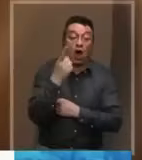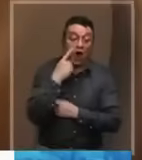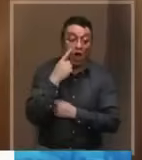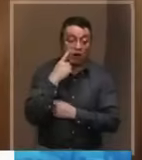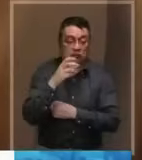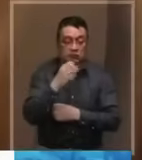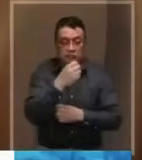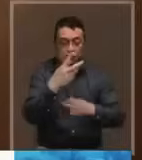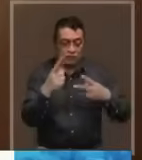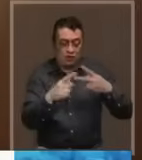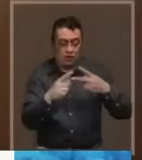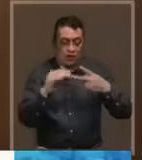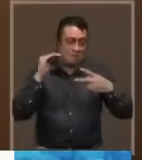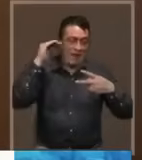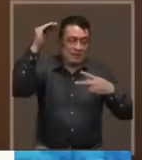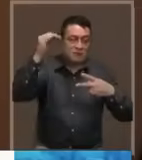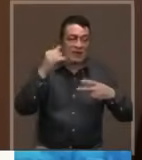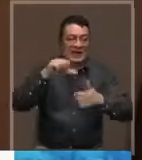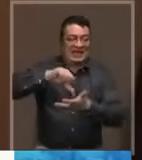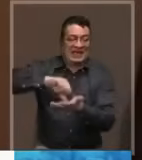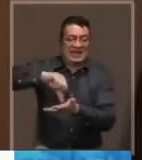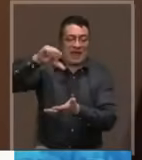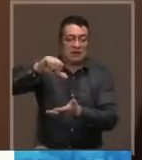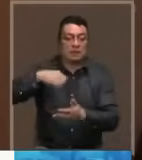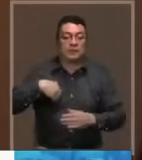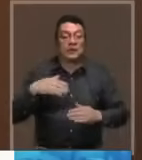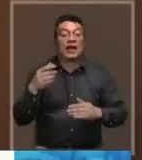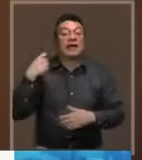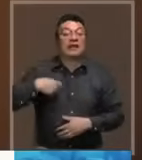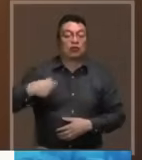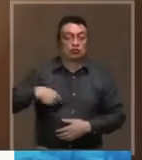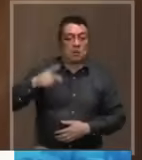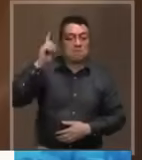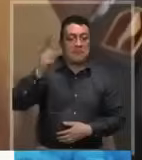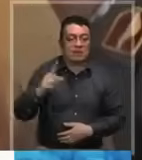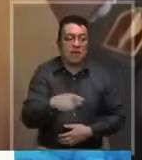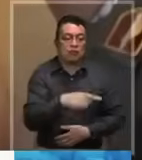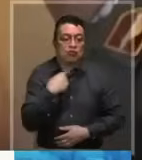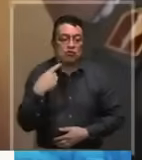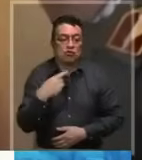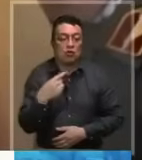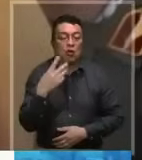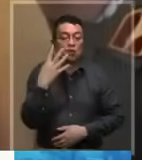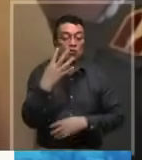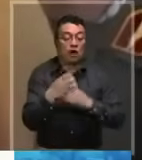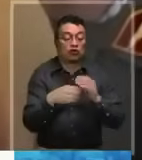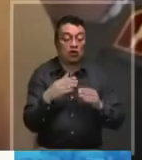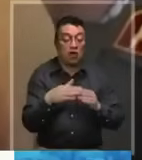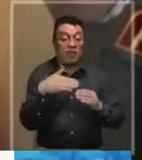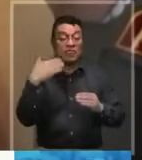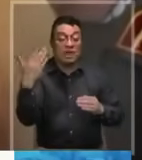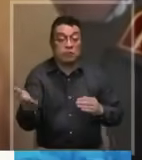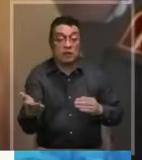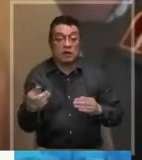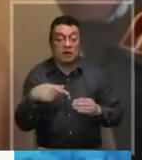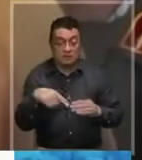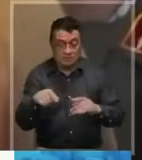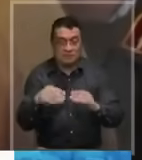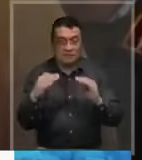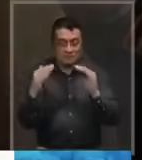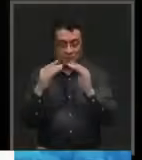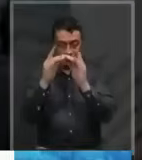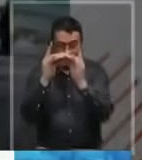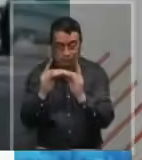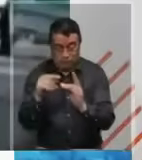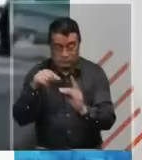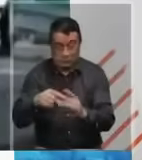número 2 de Irán. Murió por orden de la Casa Blanca y 4 años más tarde, su tumba fue el blanco de un sangriento ataque.